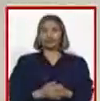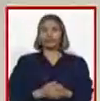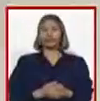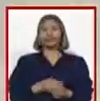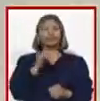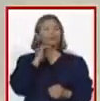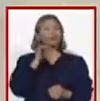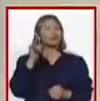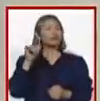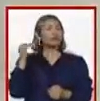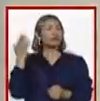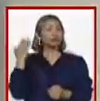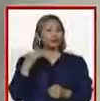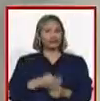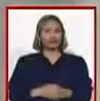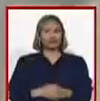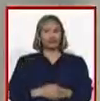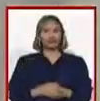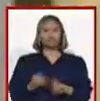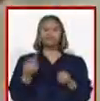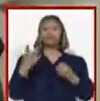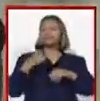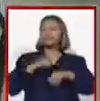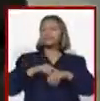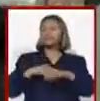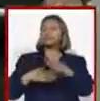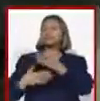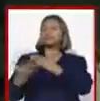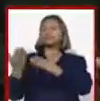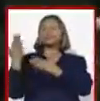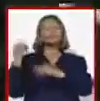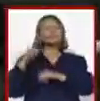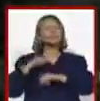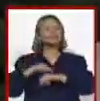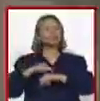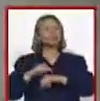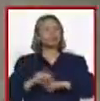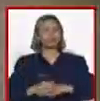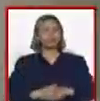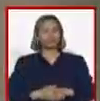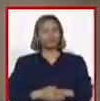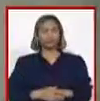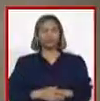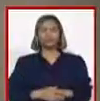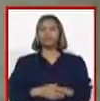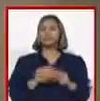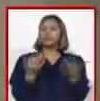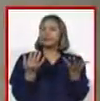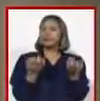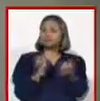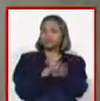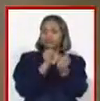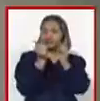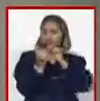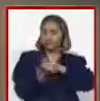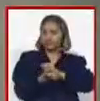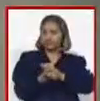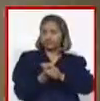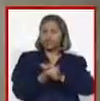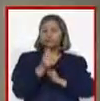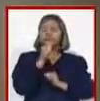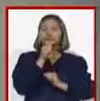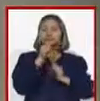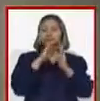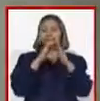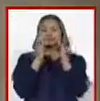no viene de ayer ni de antes de ayer, esto viene de hace tiempo. Y hace tiempo ellos están queriendo convertirlo en un